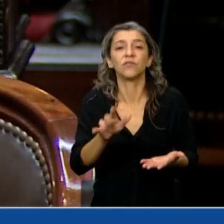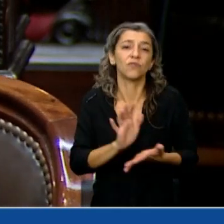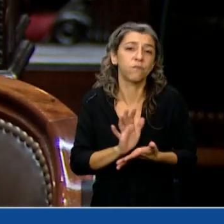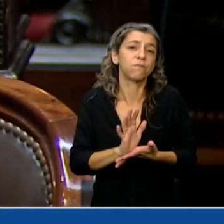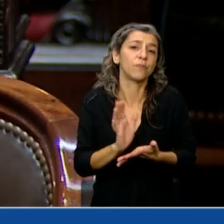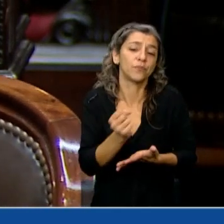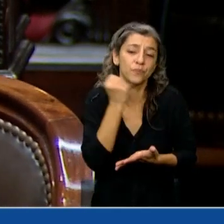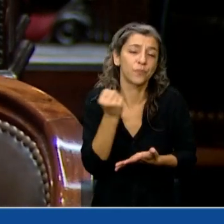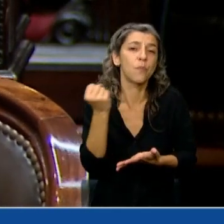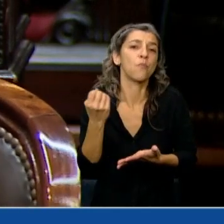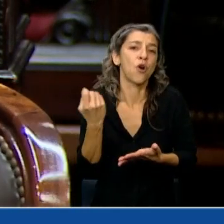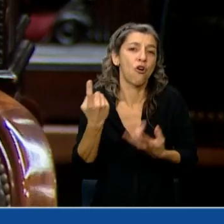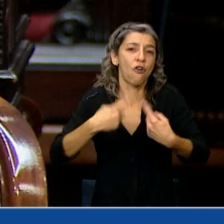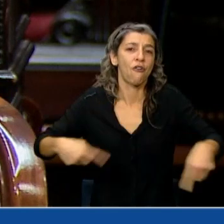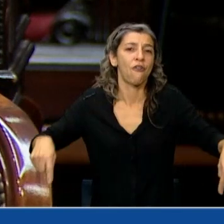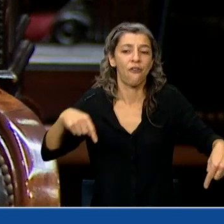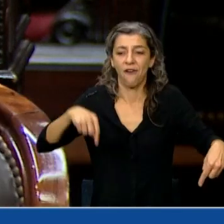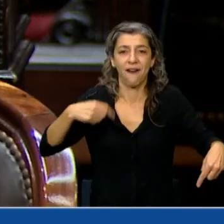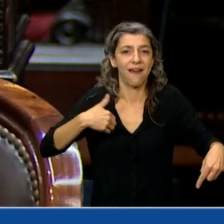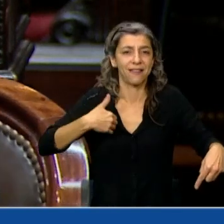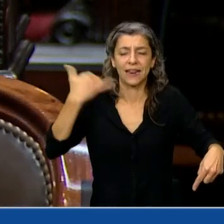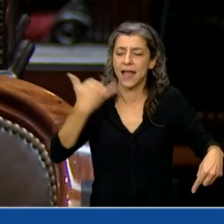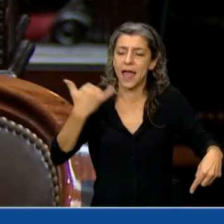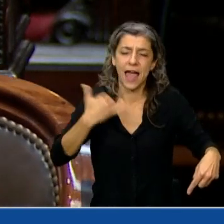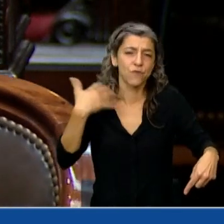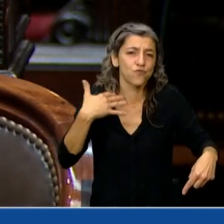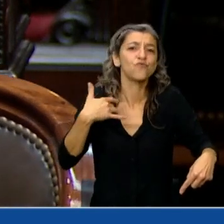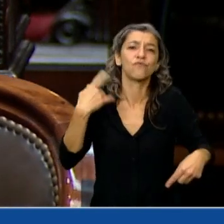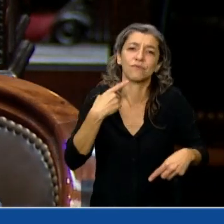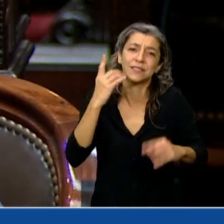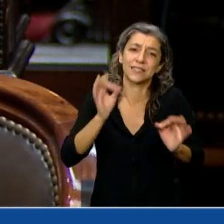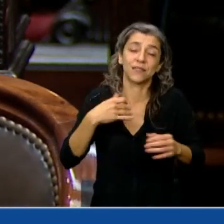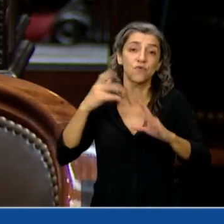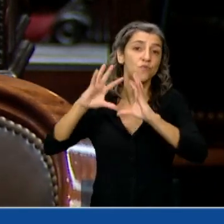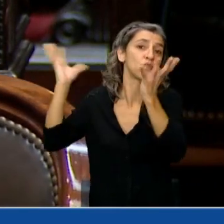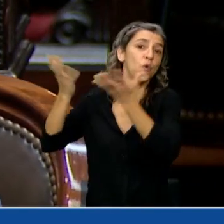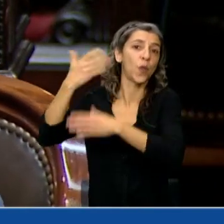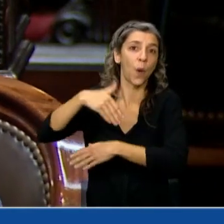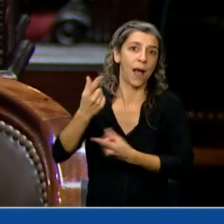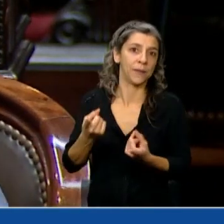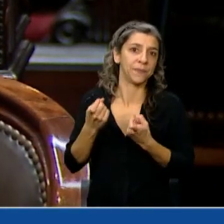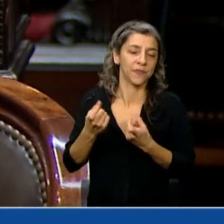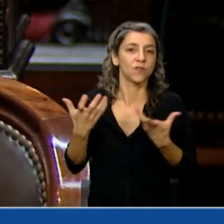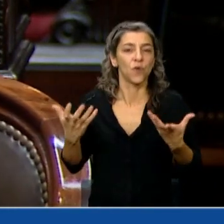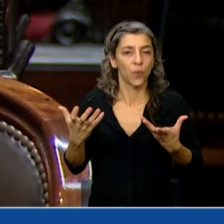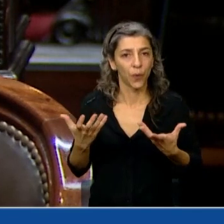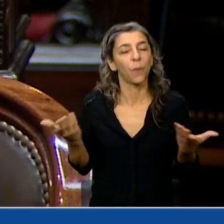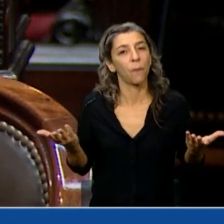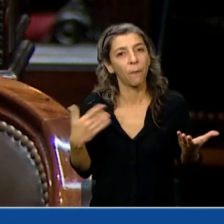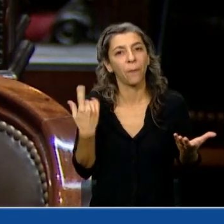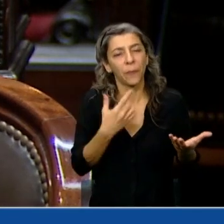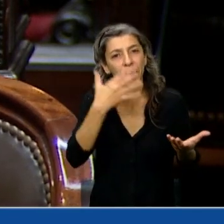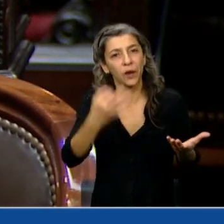de los recursos que más tiene nuestro país y que más va a necesitar el mundo. Ahora, se dio la particularidad que no